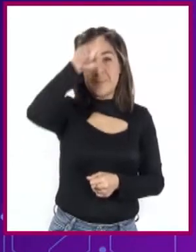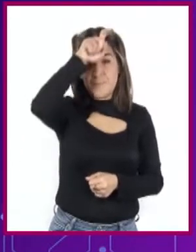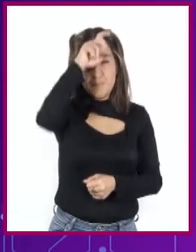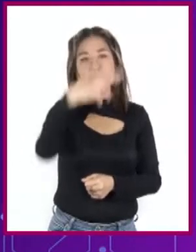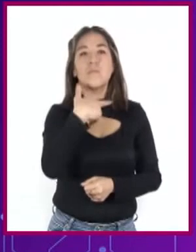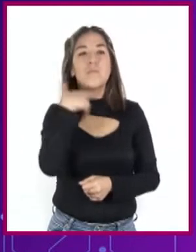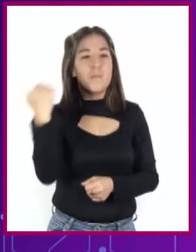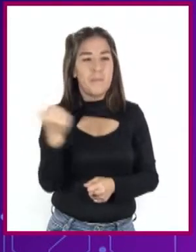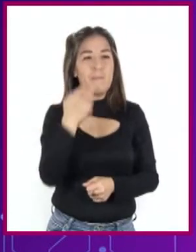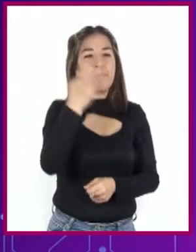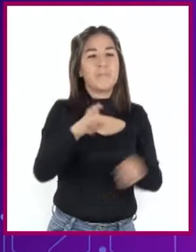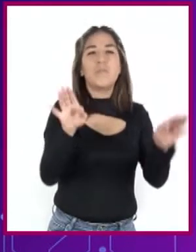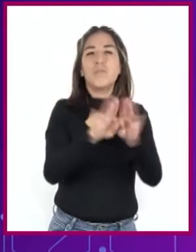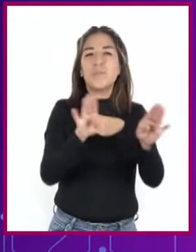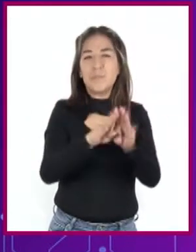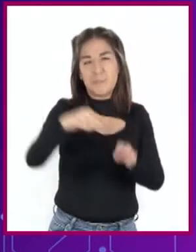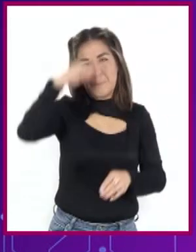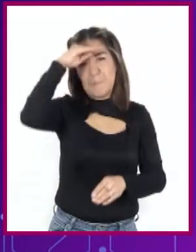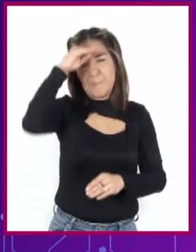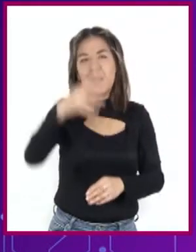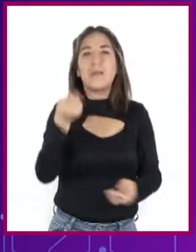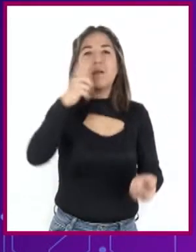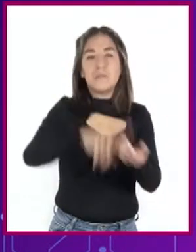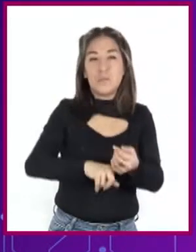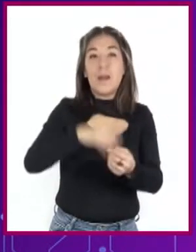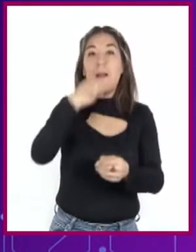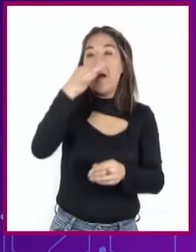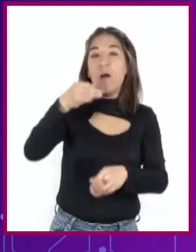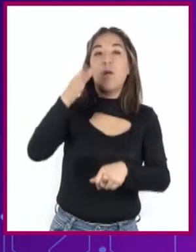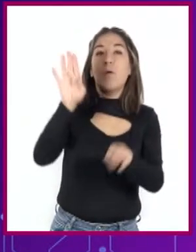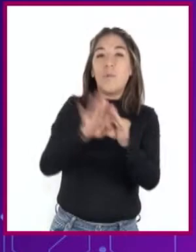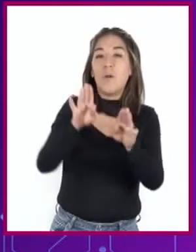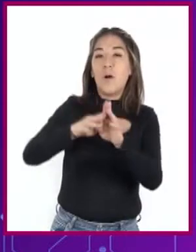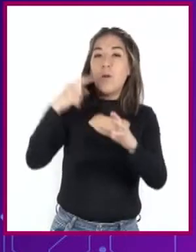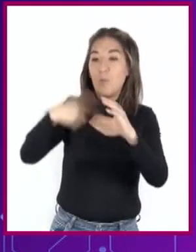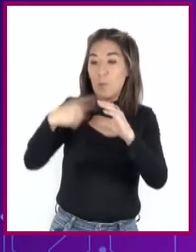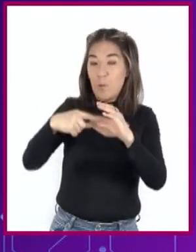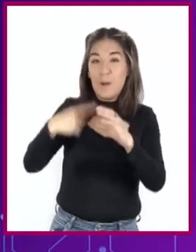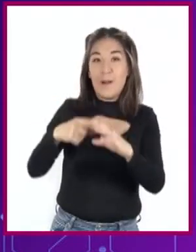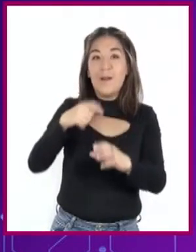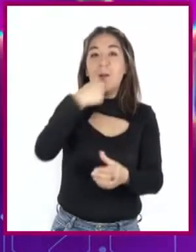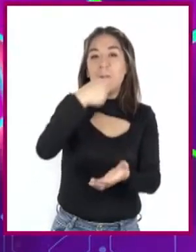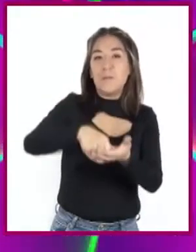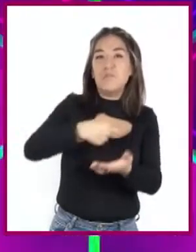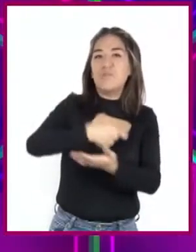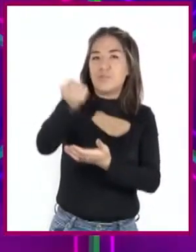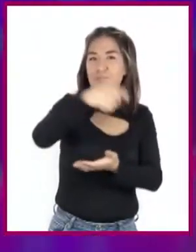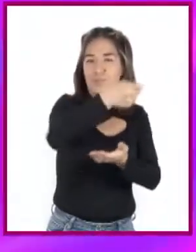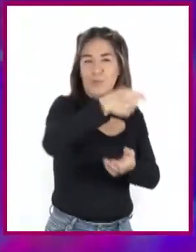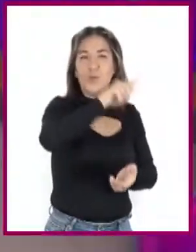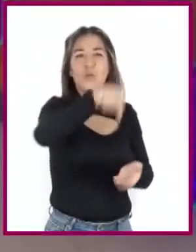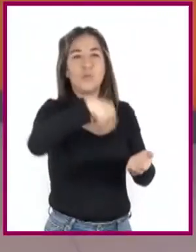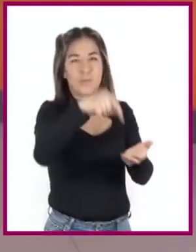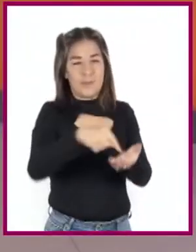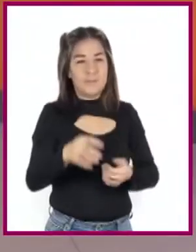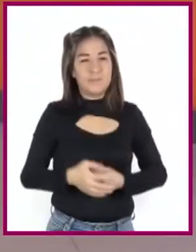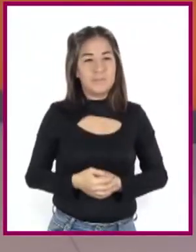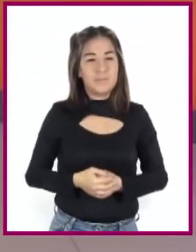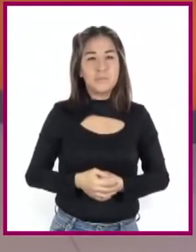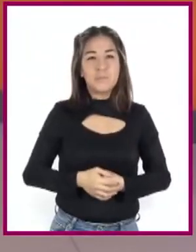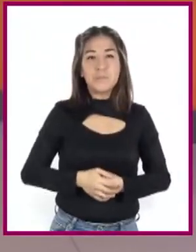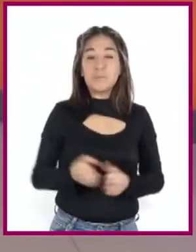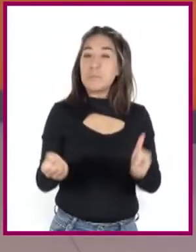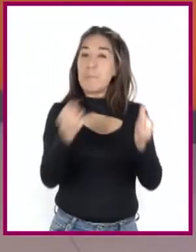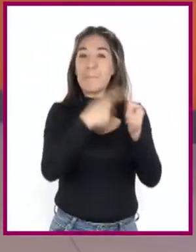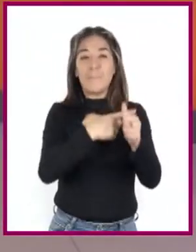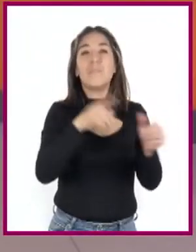romana, implementaron diversos sistemas de correo postal a lo largo de sus respectivos territorios. Las primeras